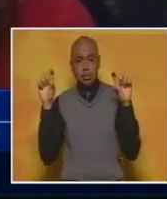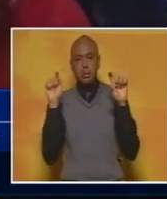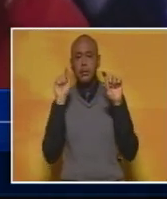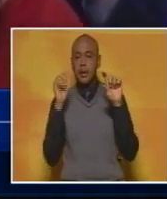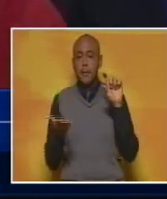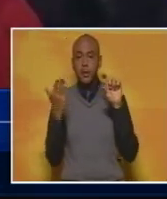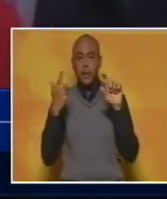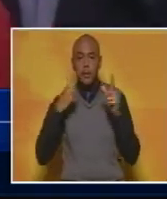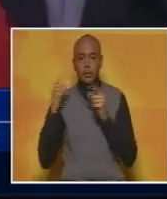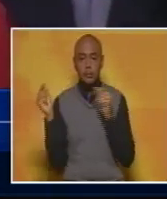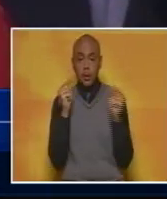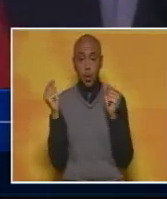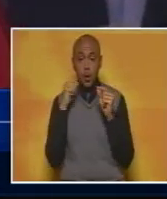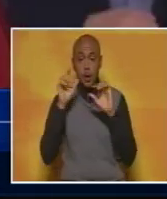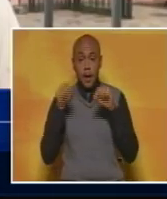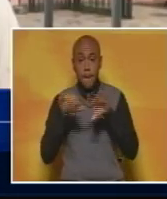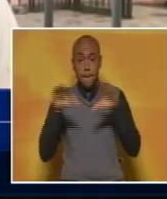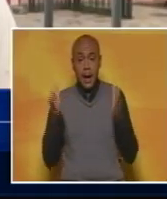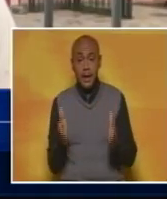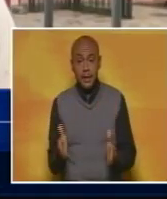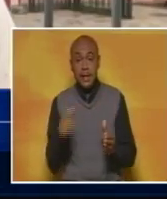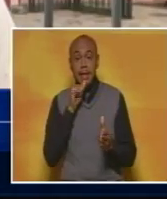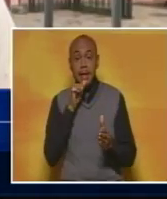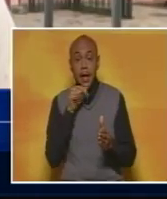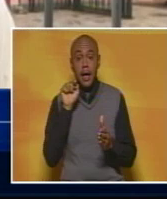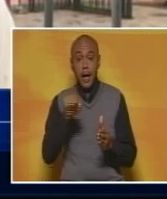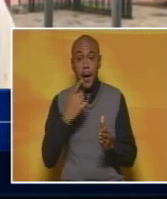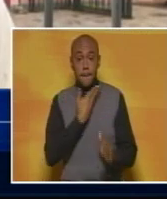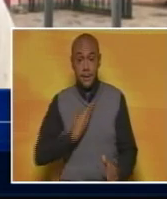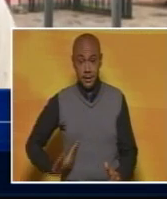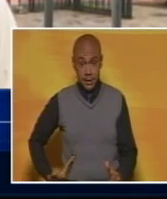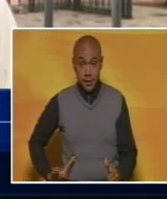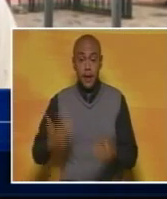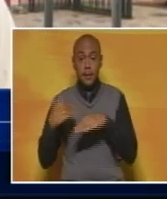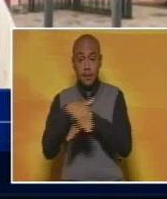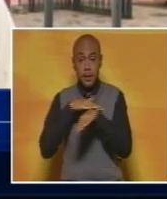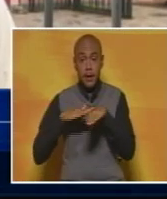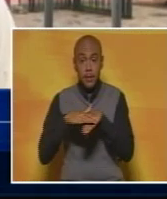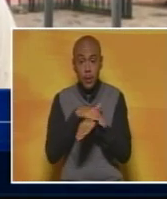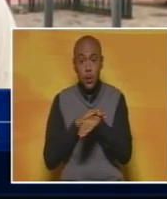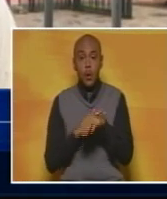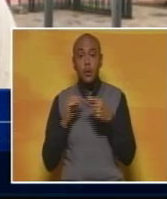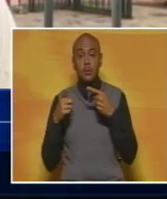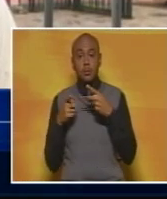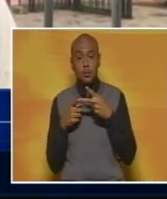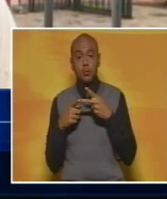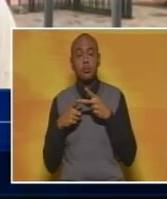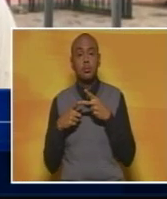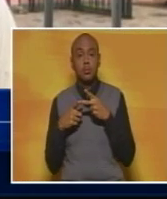para debatir en esta mesa integrada por los actuales ministros, los